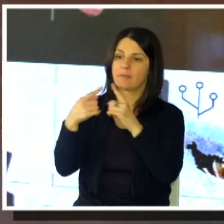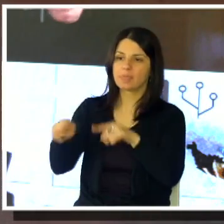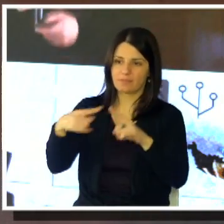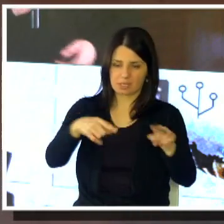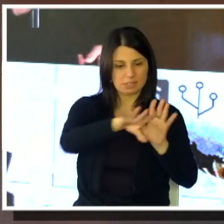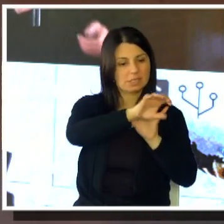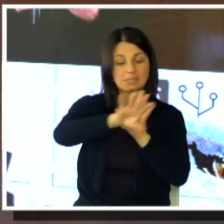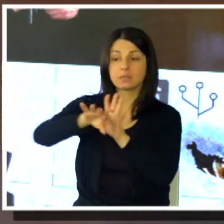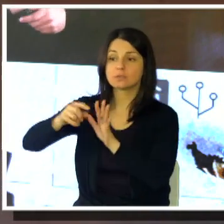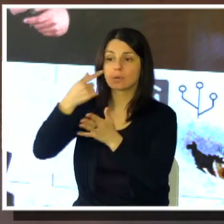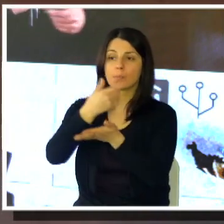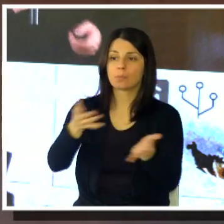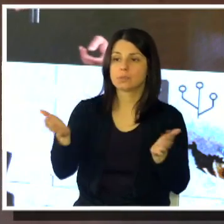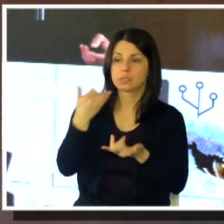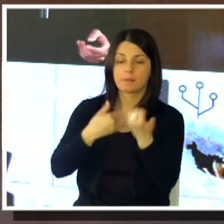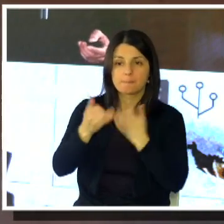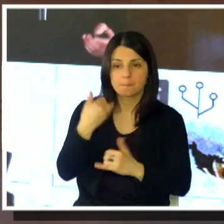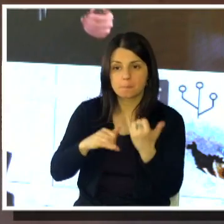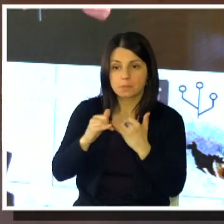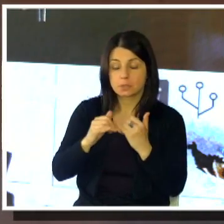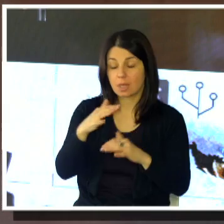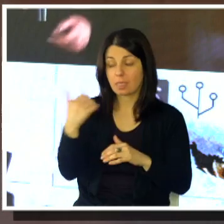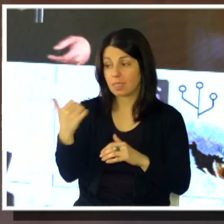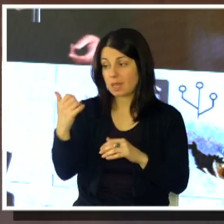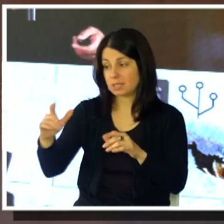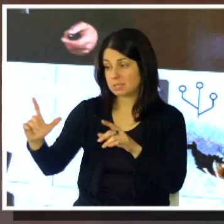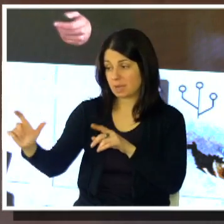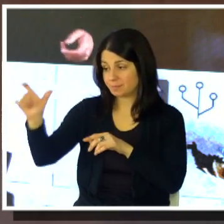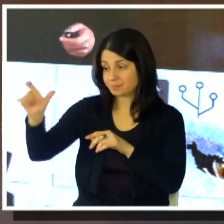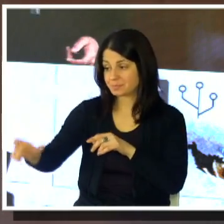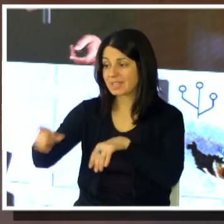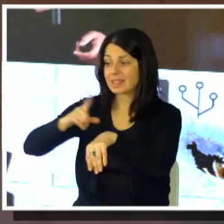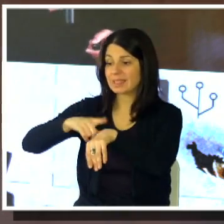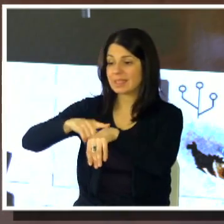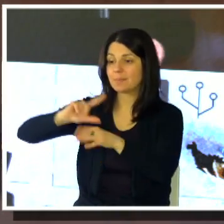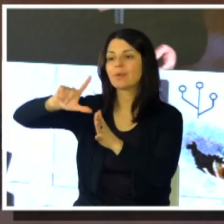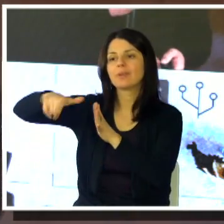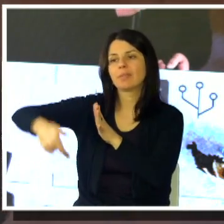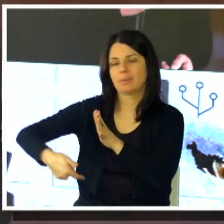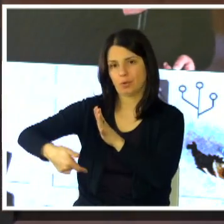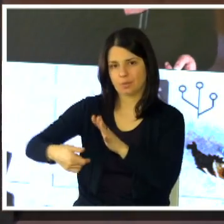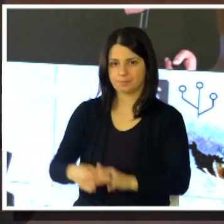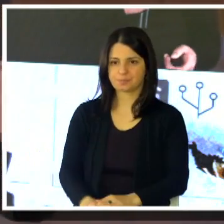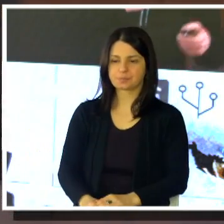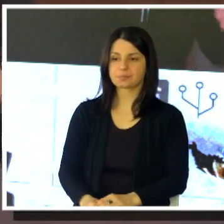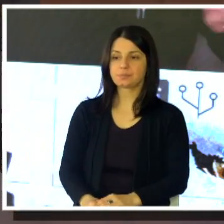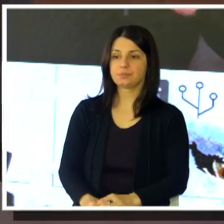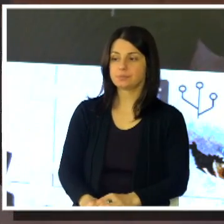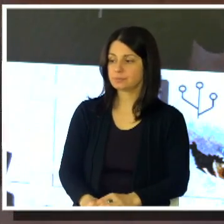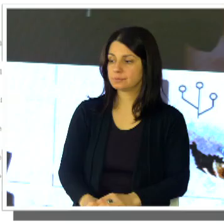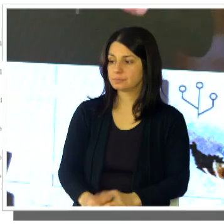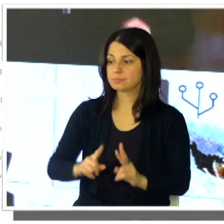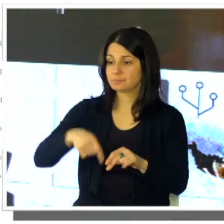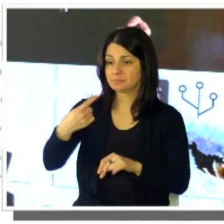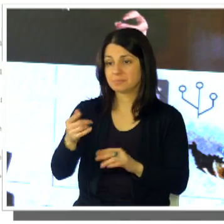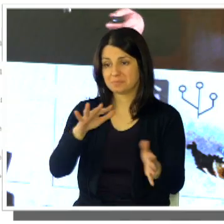con la información y sobre la derecha el tiempo que está demorando, ¿no? Después está más o